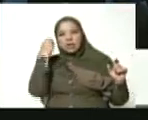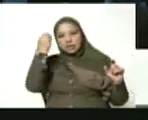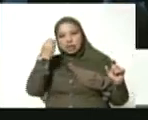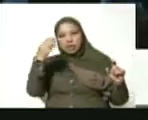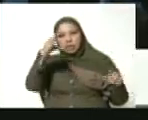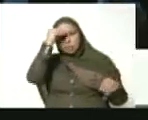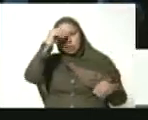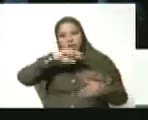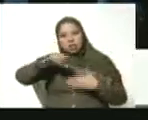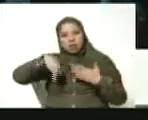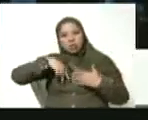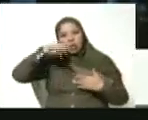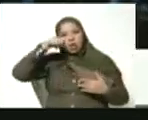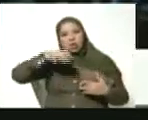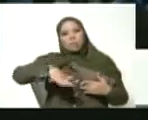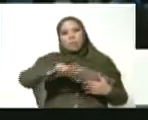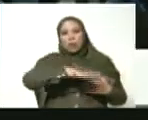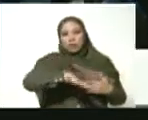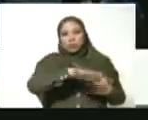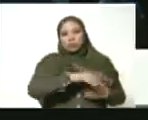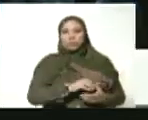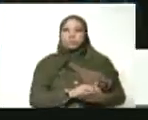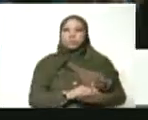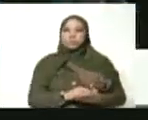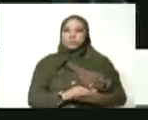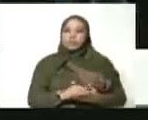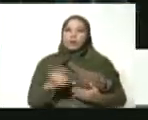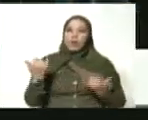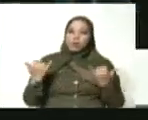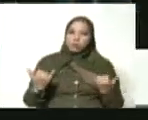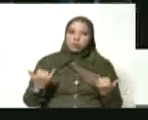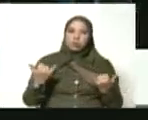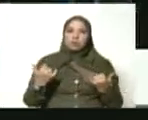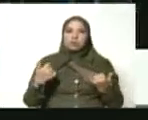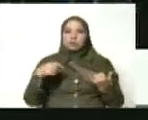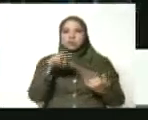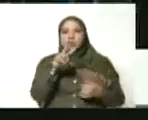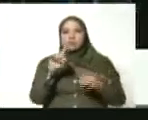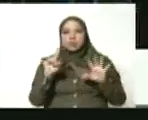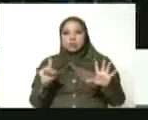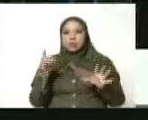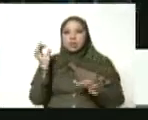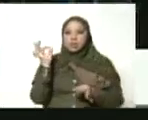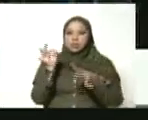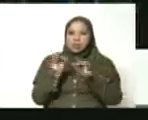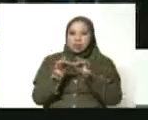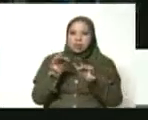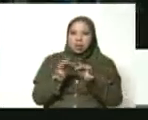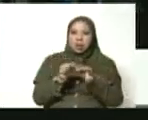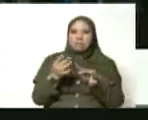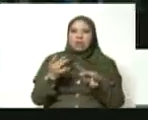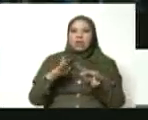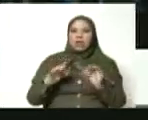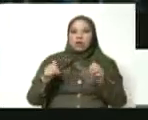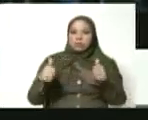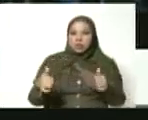esto resulta auspicioso que lo que vaya a pasar a partir del 26 de septiembre se convierte en una